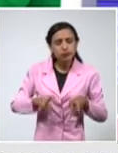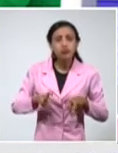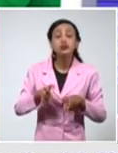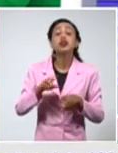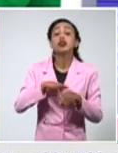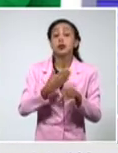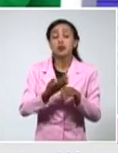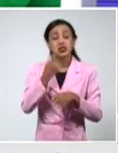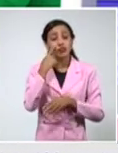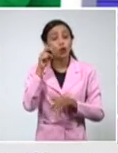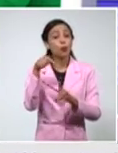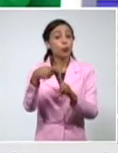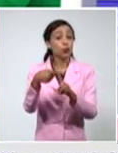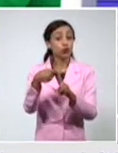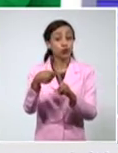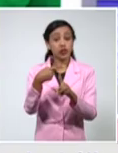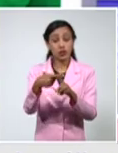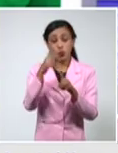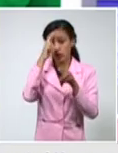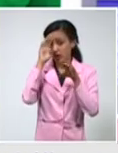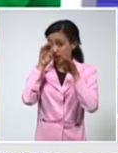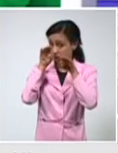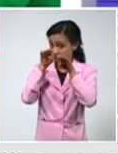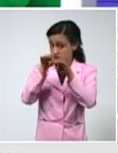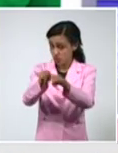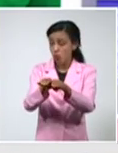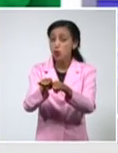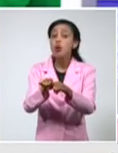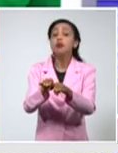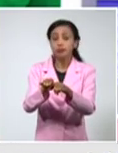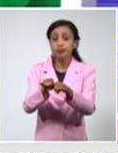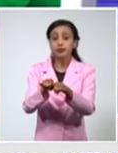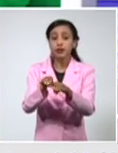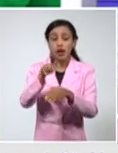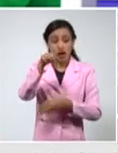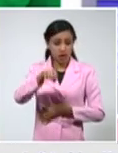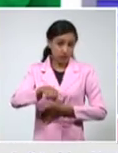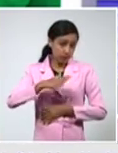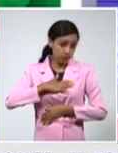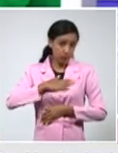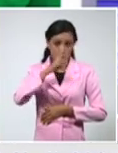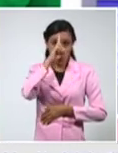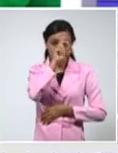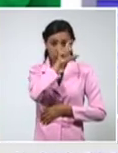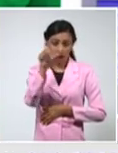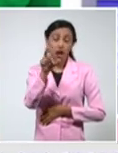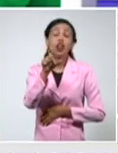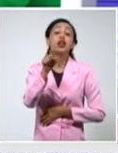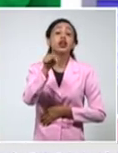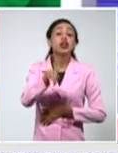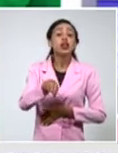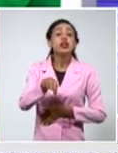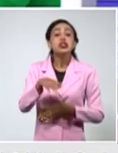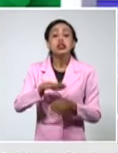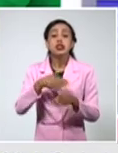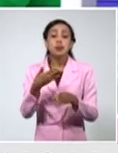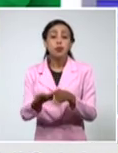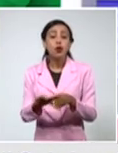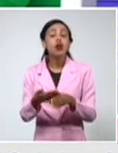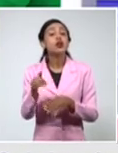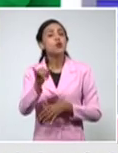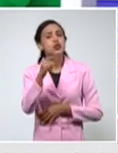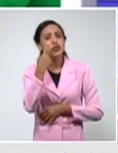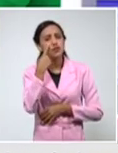positivo, se ingresó en nuestros hospitales y tuvo una